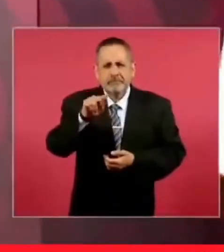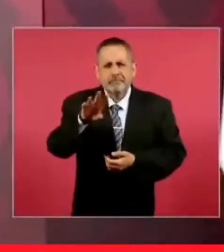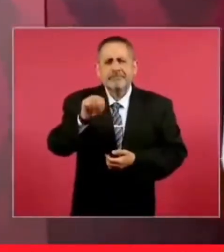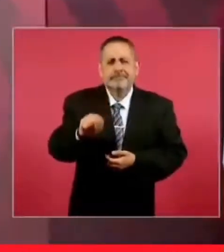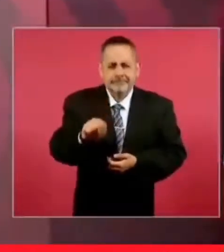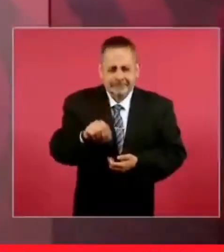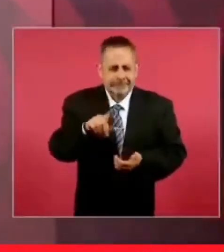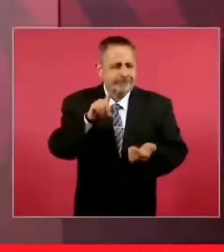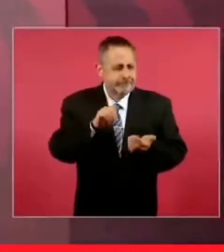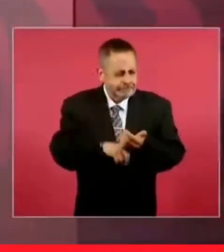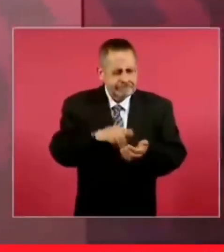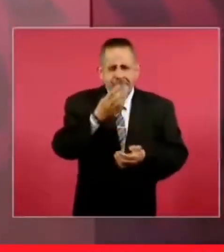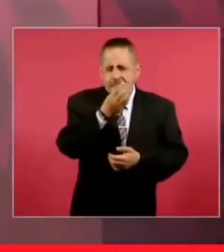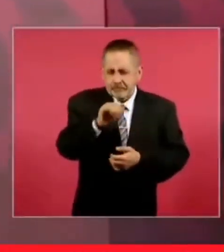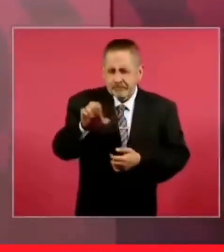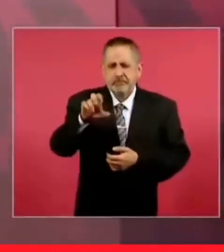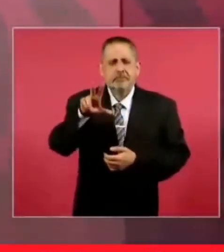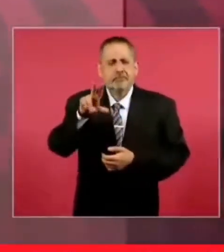1989.